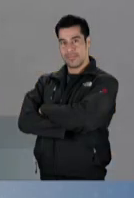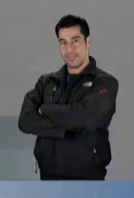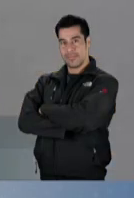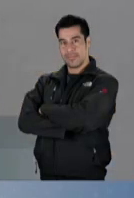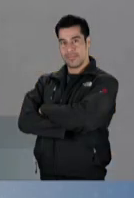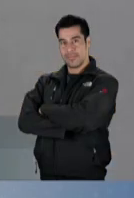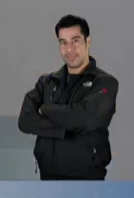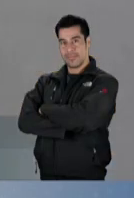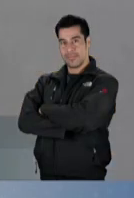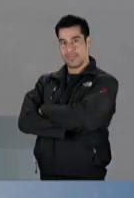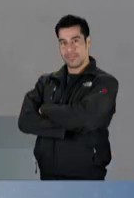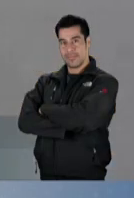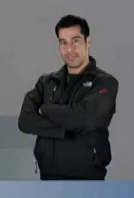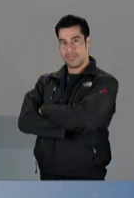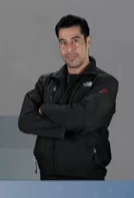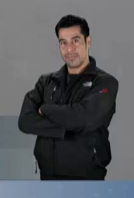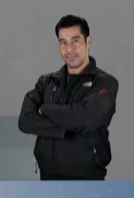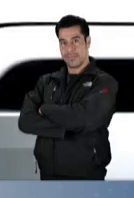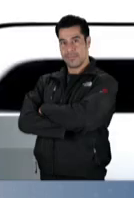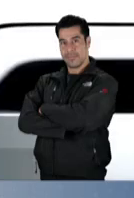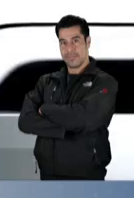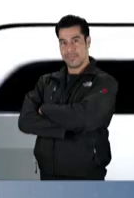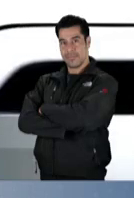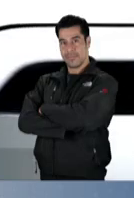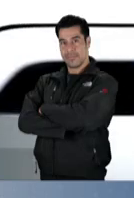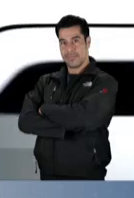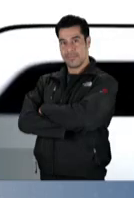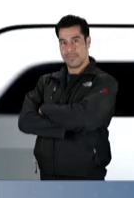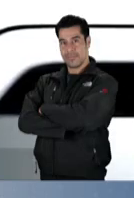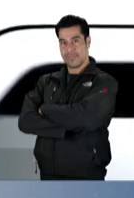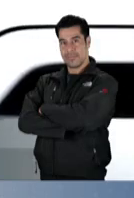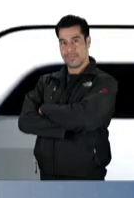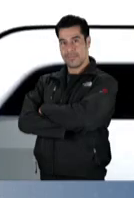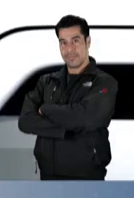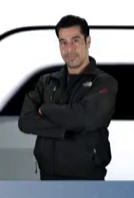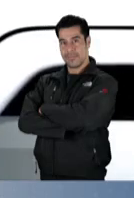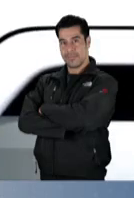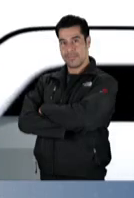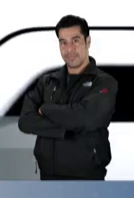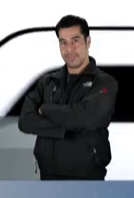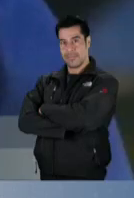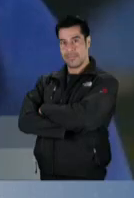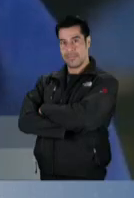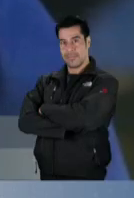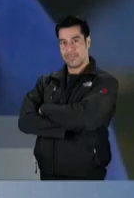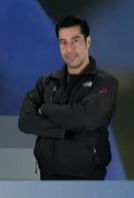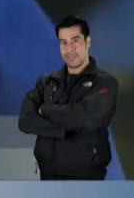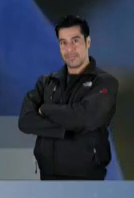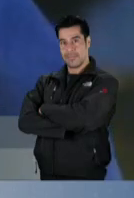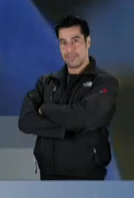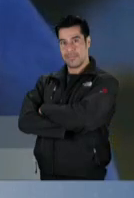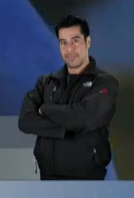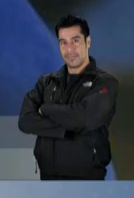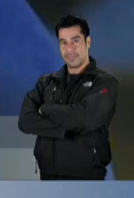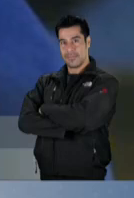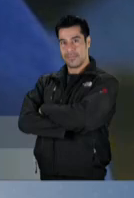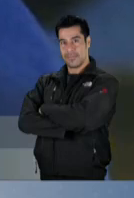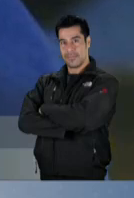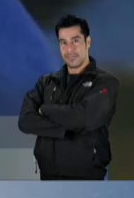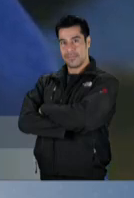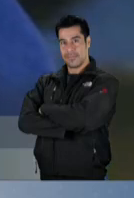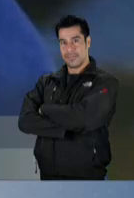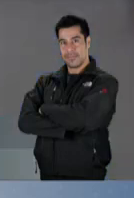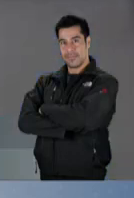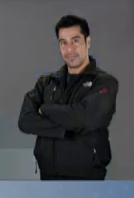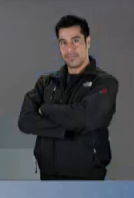y sustraer desde este lugar para posteriormente huir. Uno de los elementos que están siendo empadronados también son las cámaras de televigilancia para